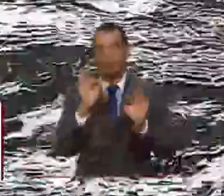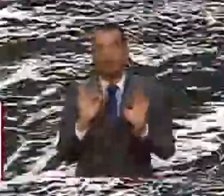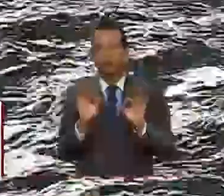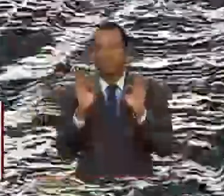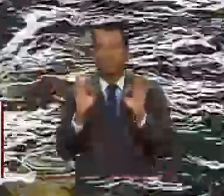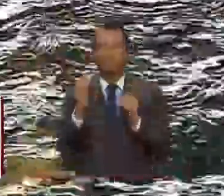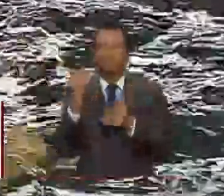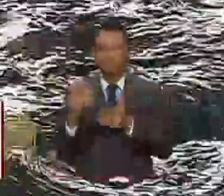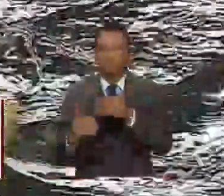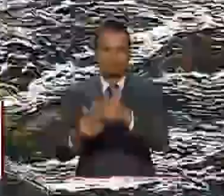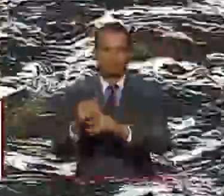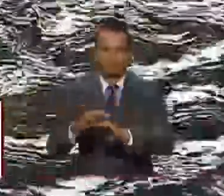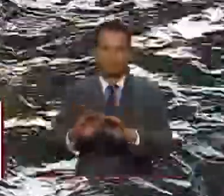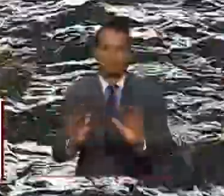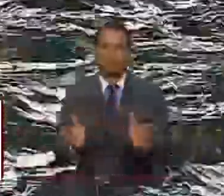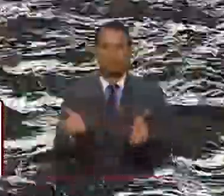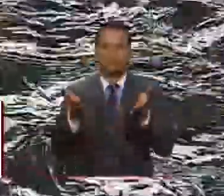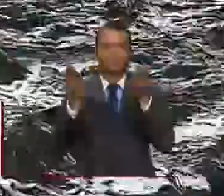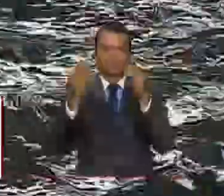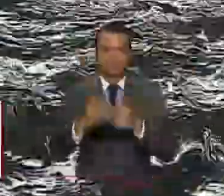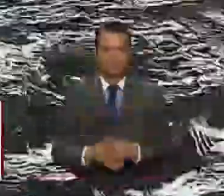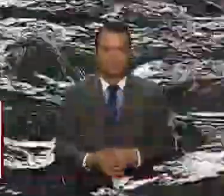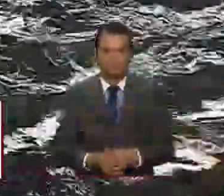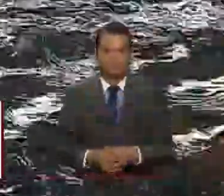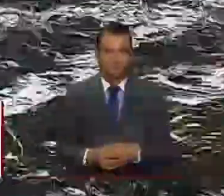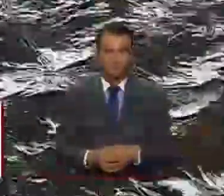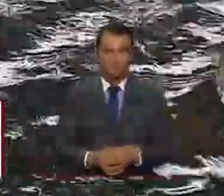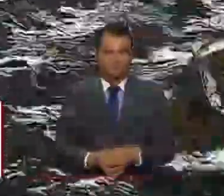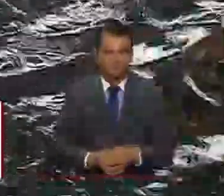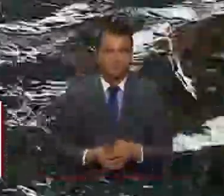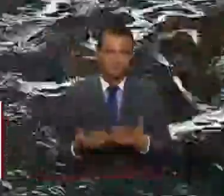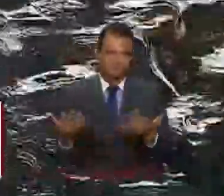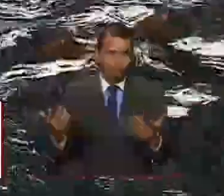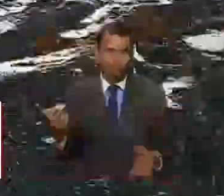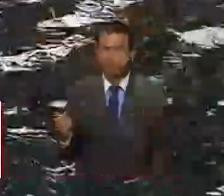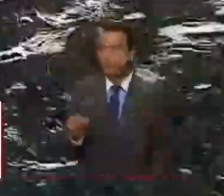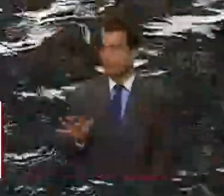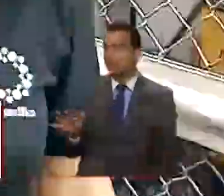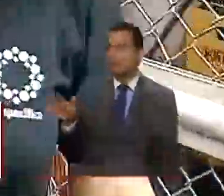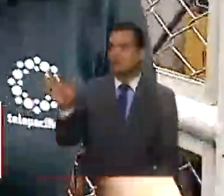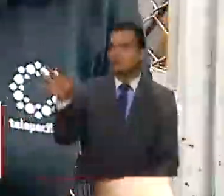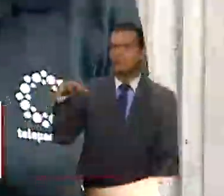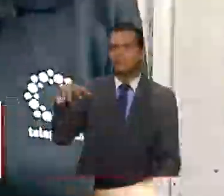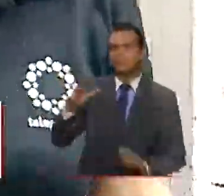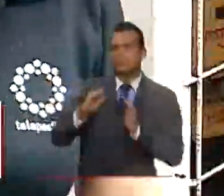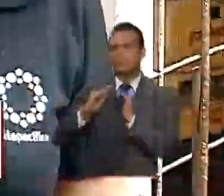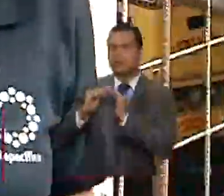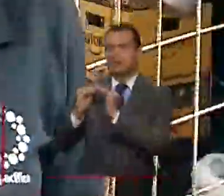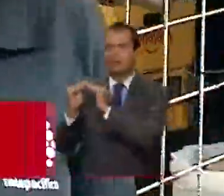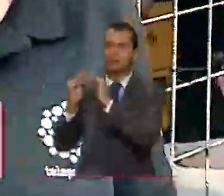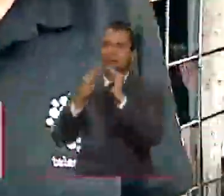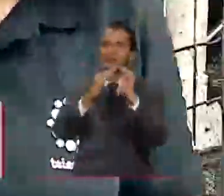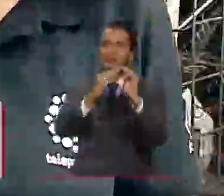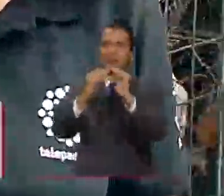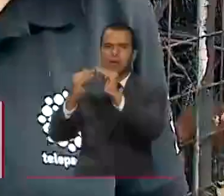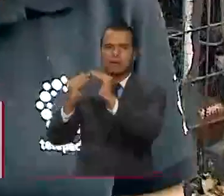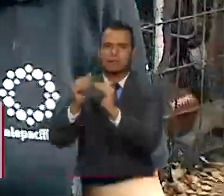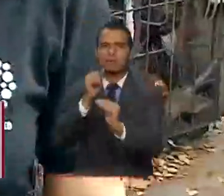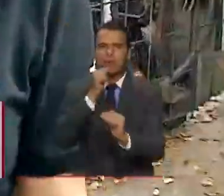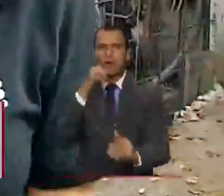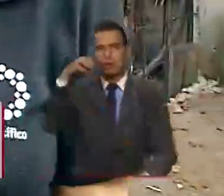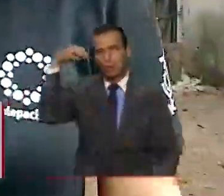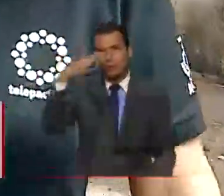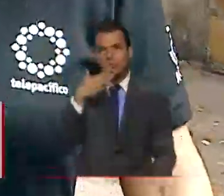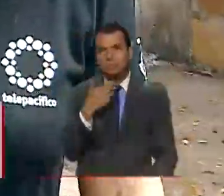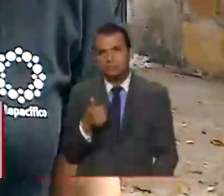ríos. Son asentamientos humanos de desarrollo incompleto que pues no tienen pues como los servicios